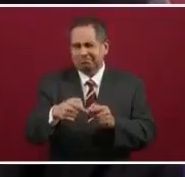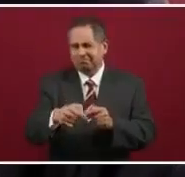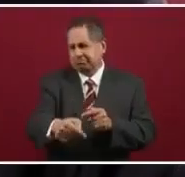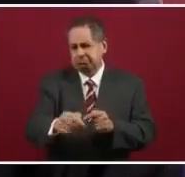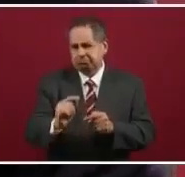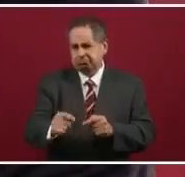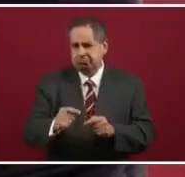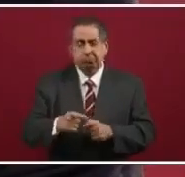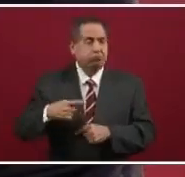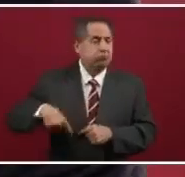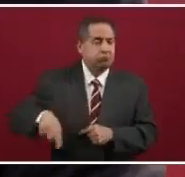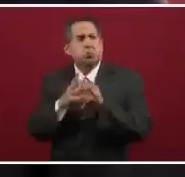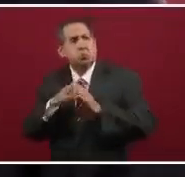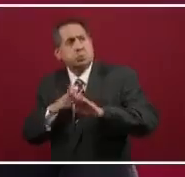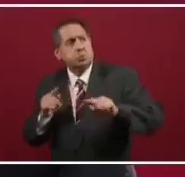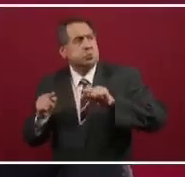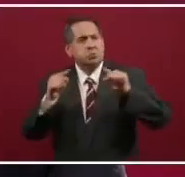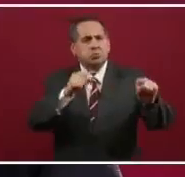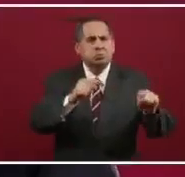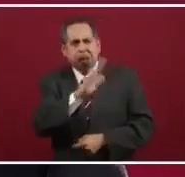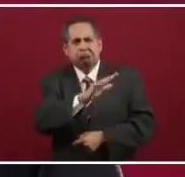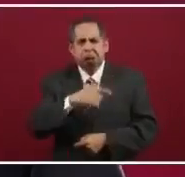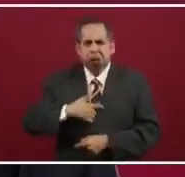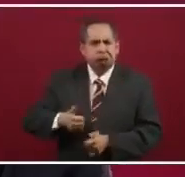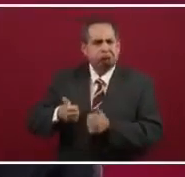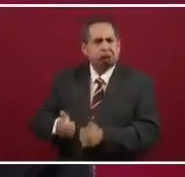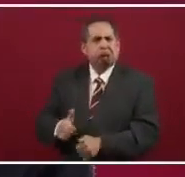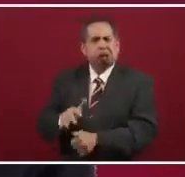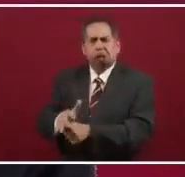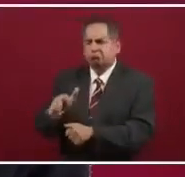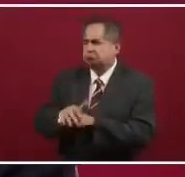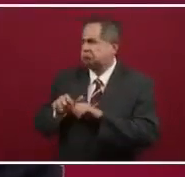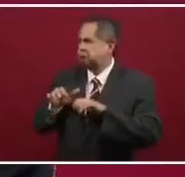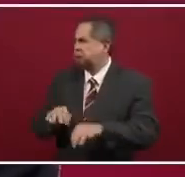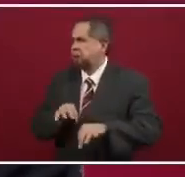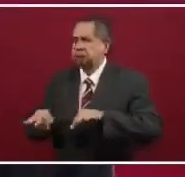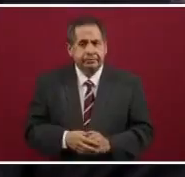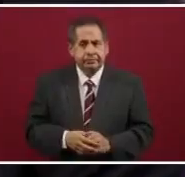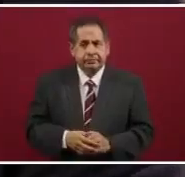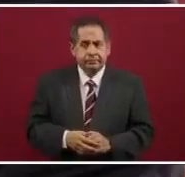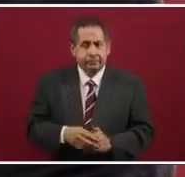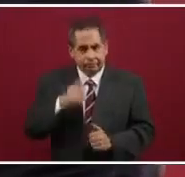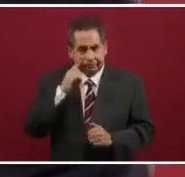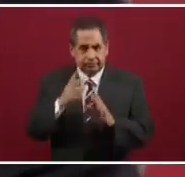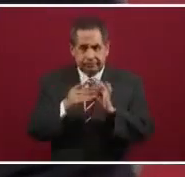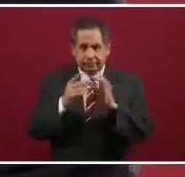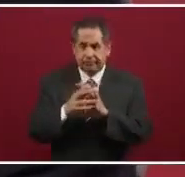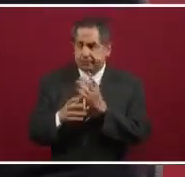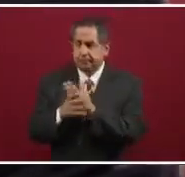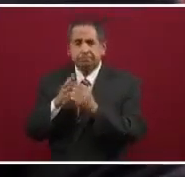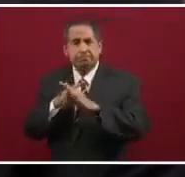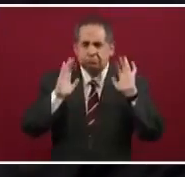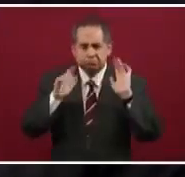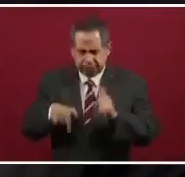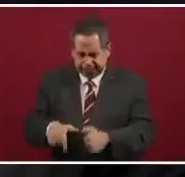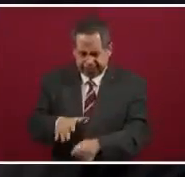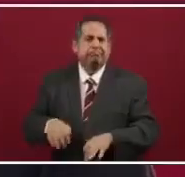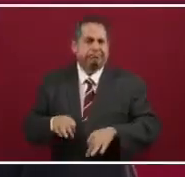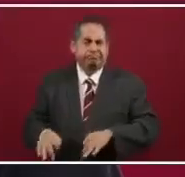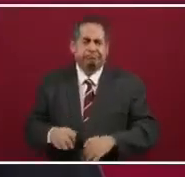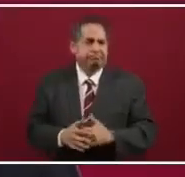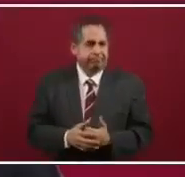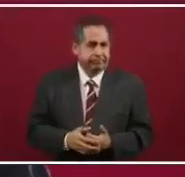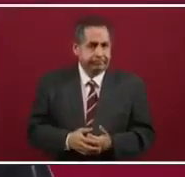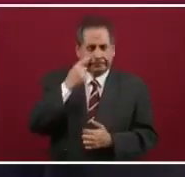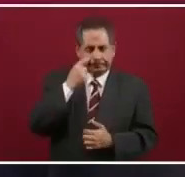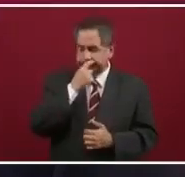en poco tiempo ya los mexicanos no van a ir por necesidad en busca de trabajo a Estados Unidos. La migración va a ser opcional. Eso es lo